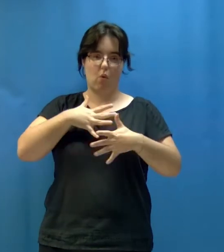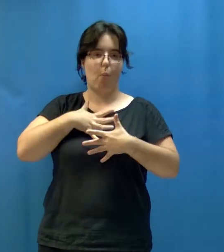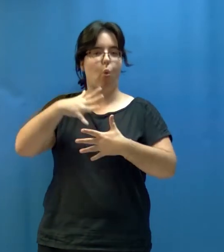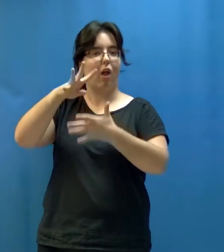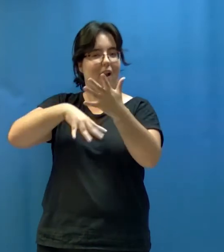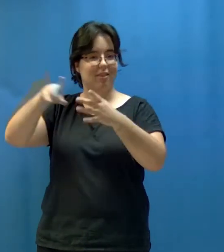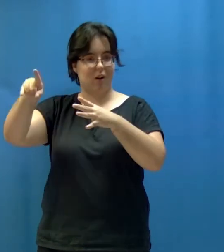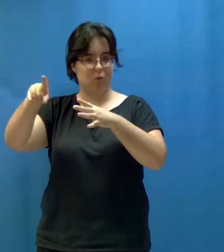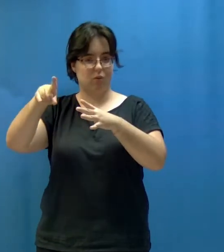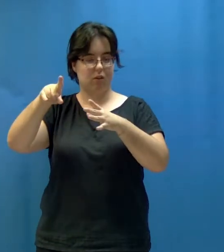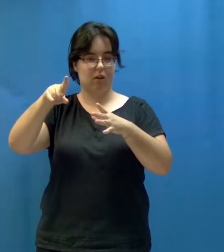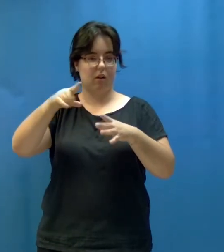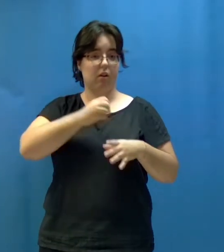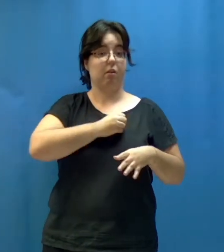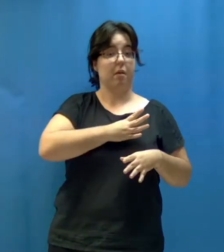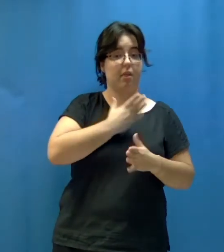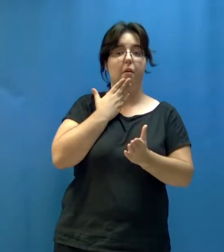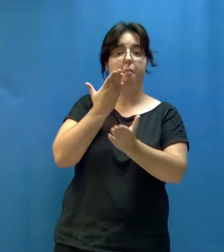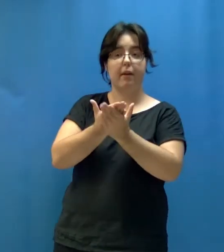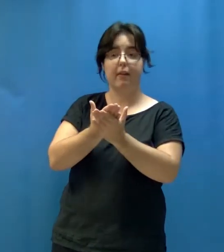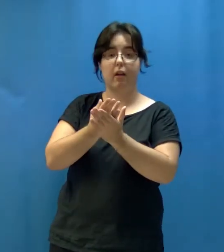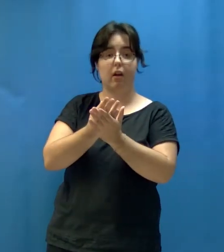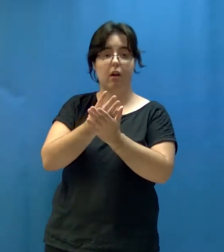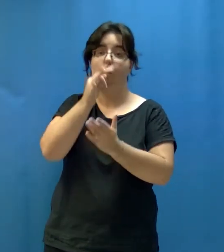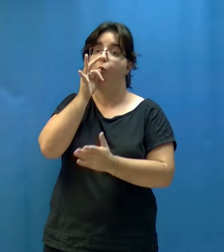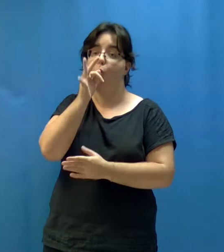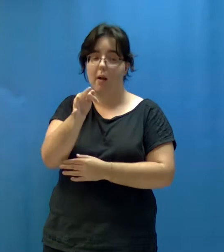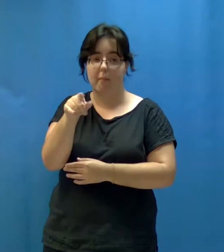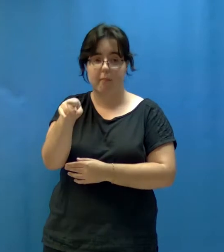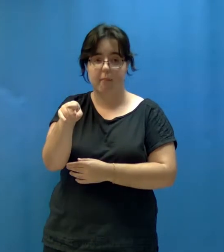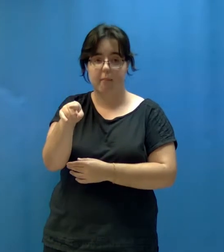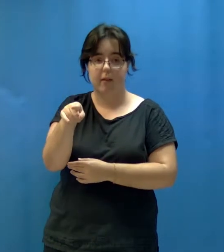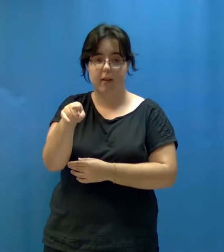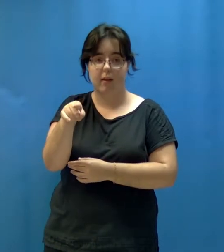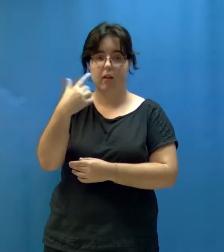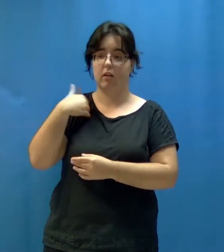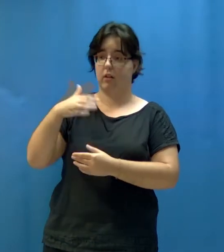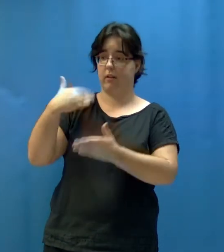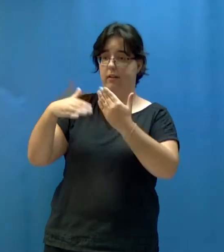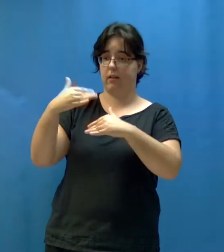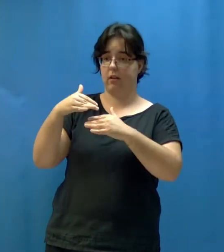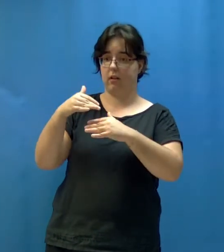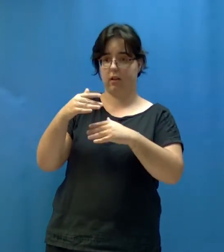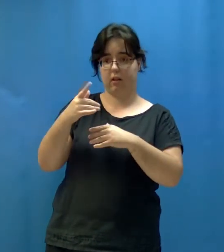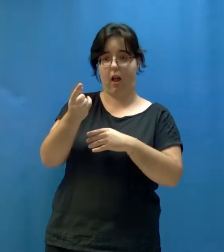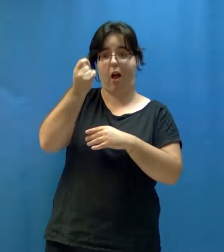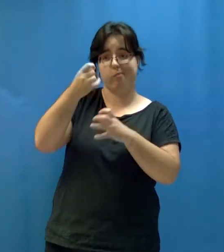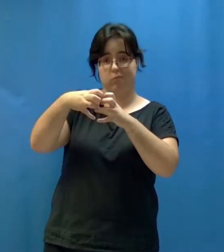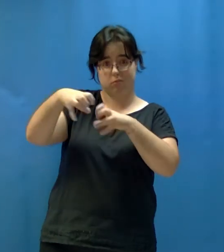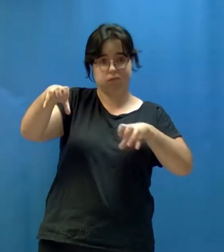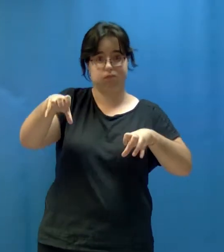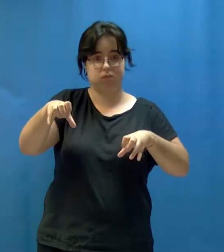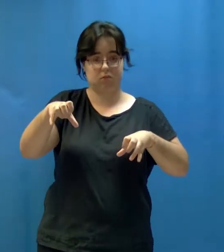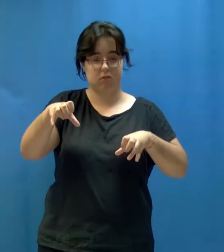señor Pérez Macián alegremente que con motivo de ese juramento que libremente hicimos él y unos cuantos meses y ante la amenaza de secesión que nos releve de